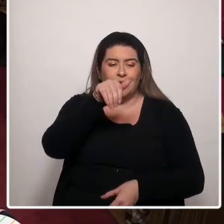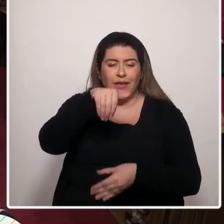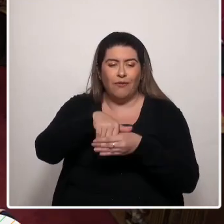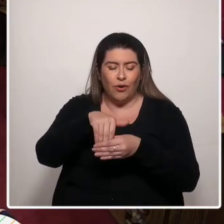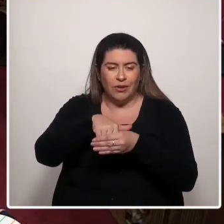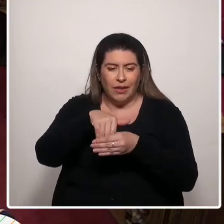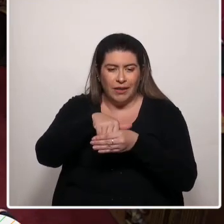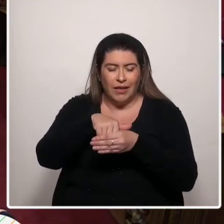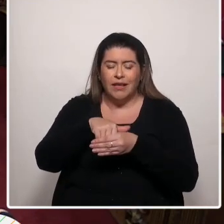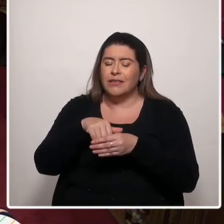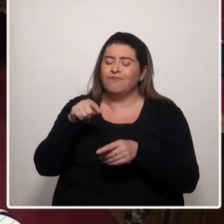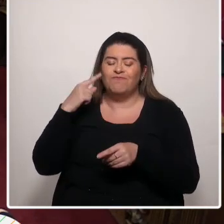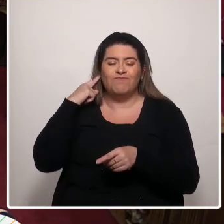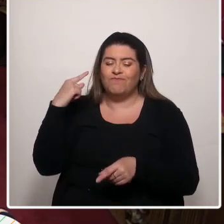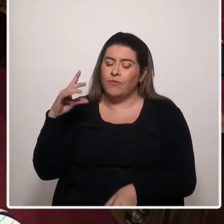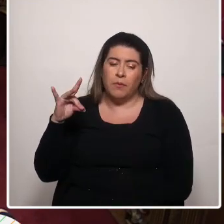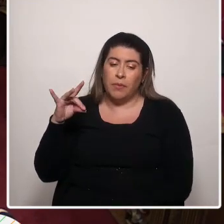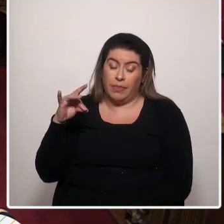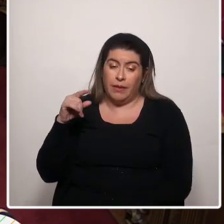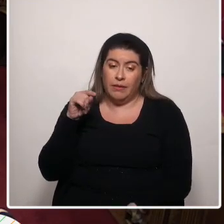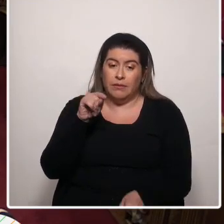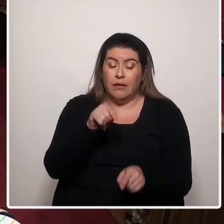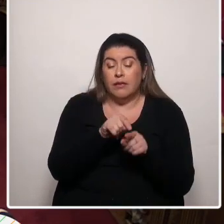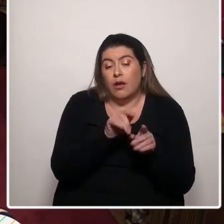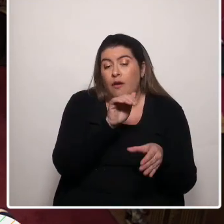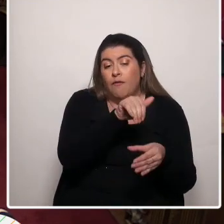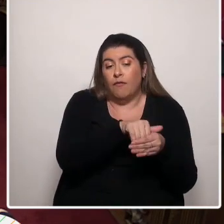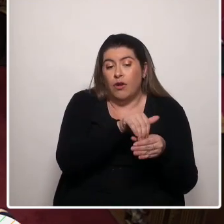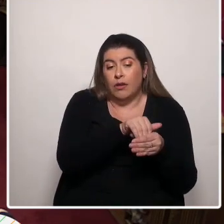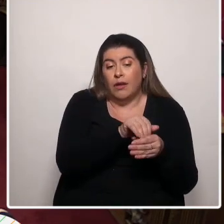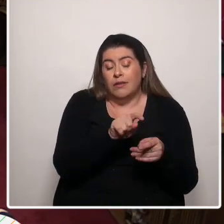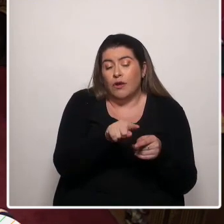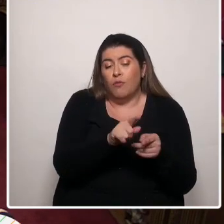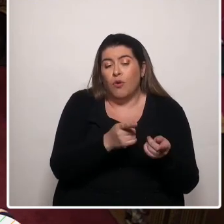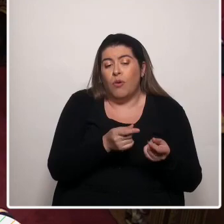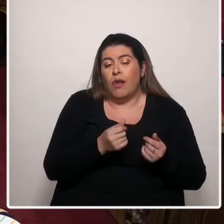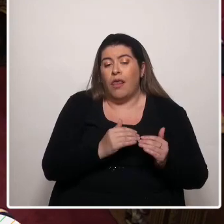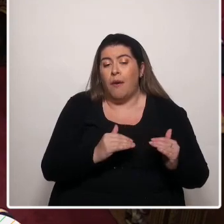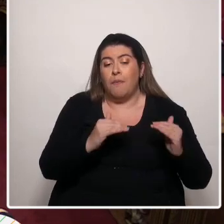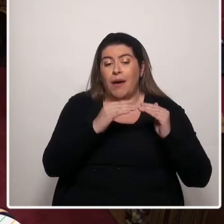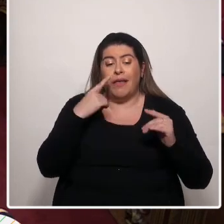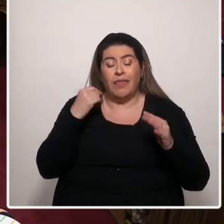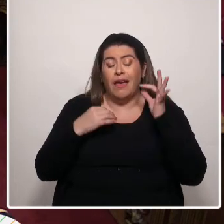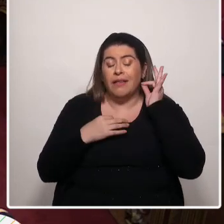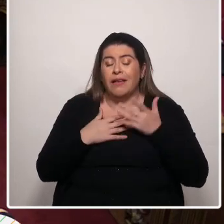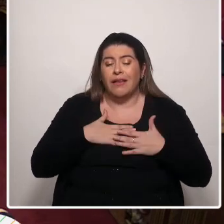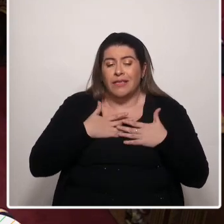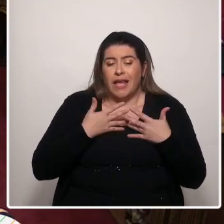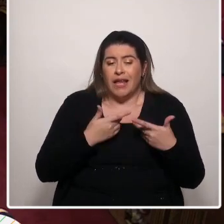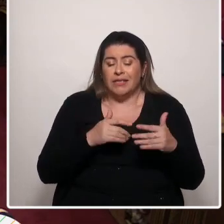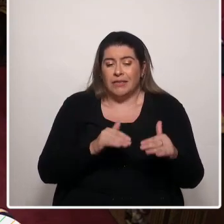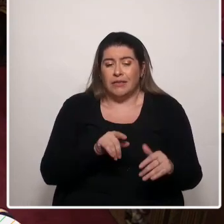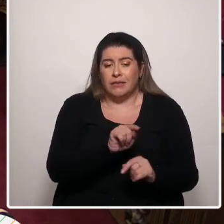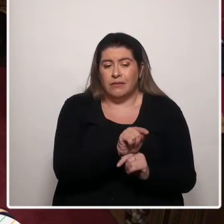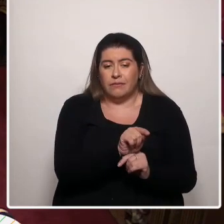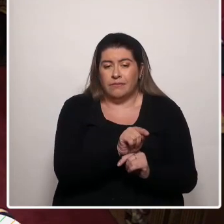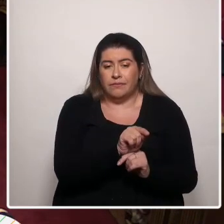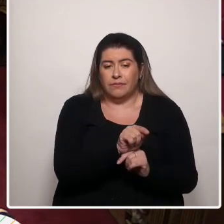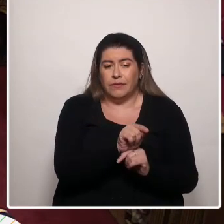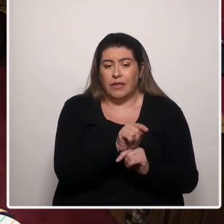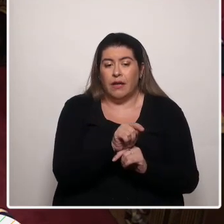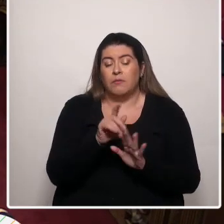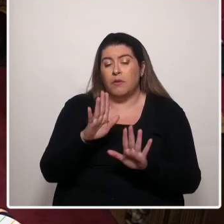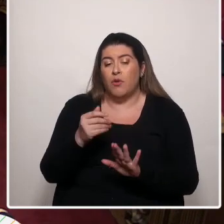eso es un poco el espíritu. Creo que pudiese ser que existan presidencia y